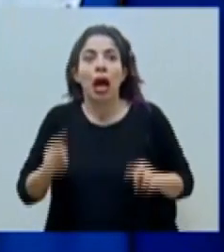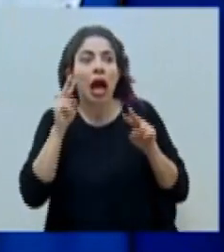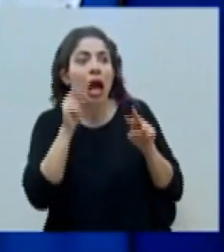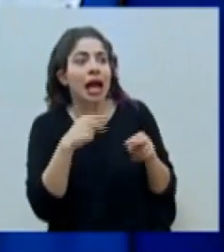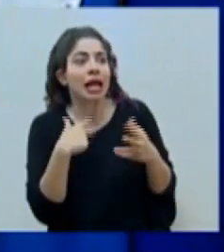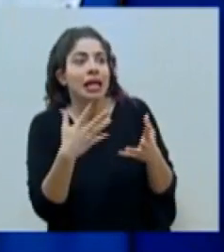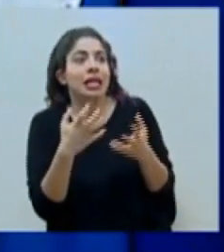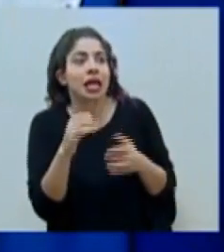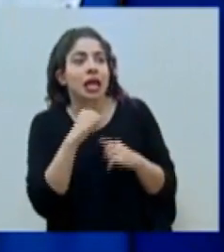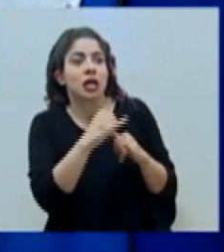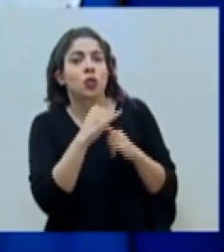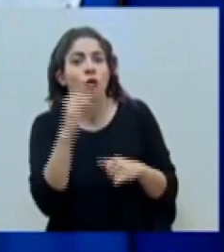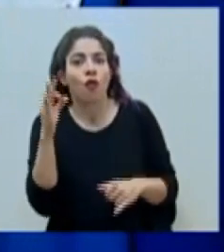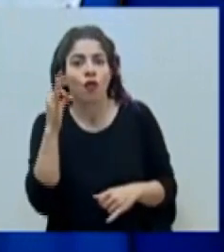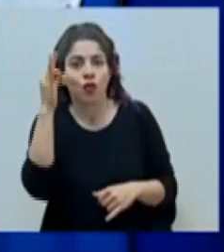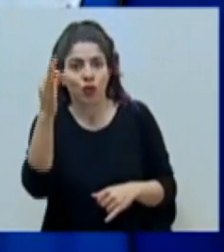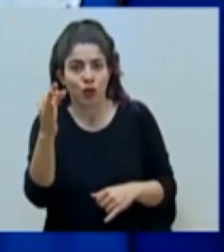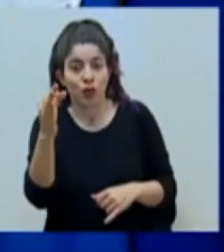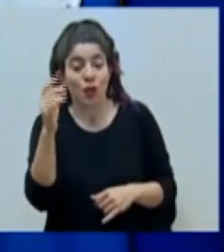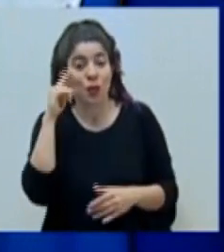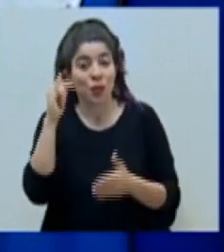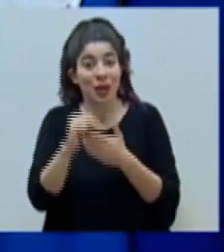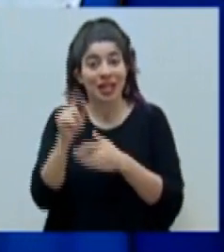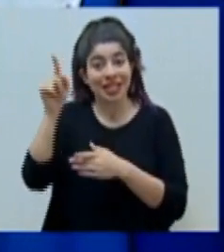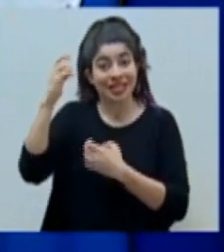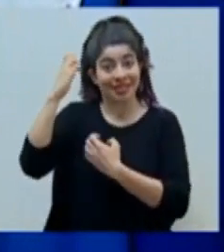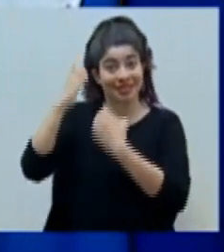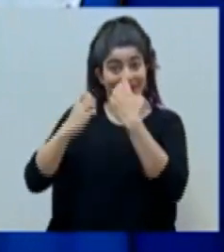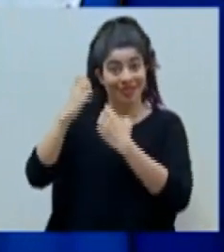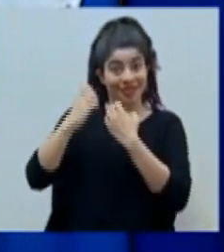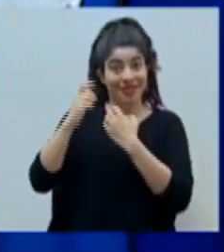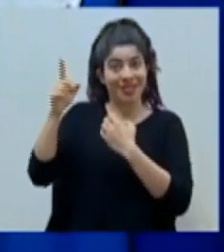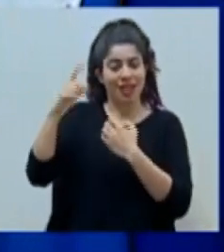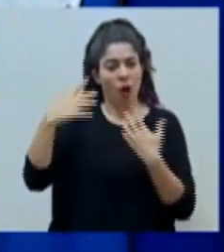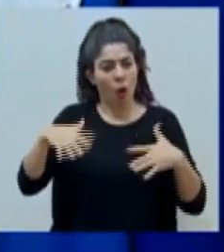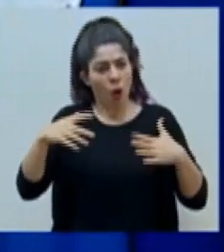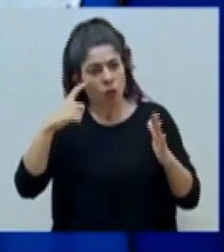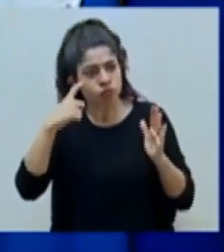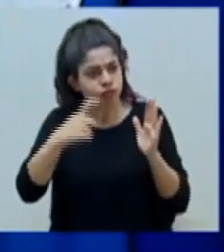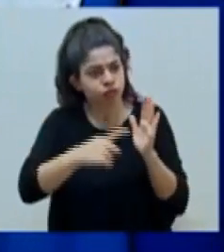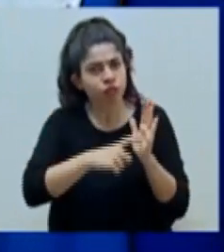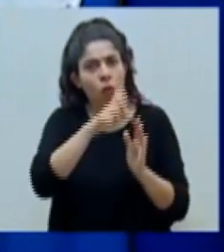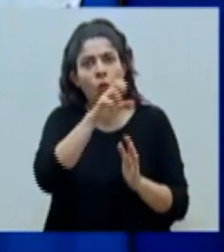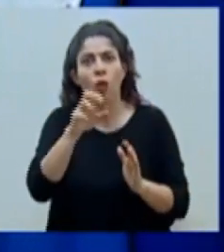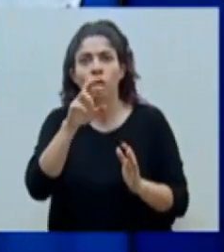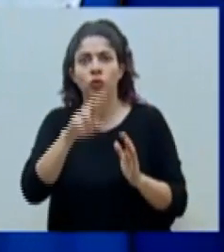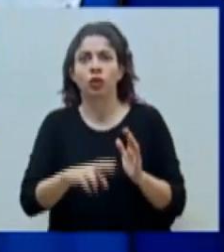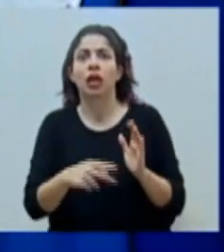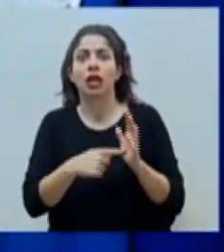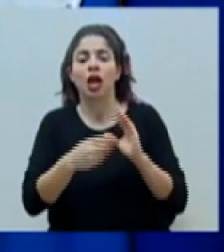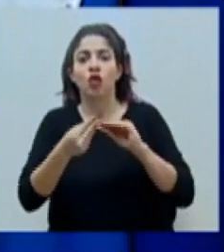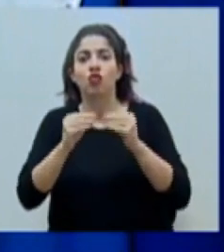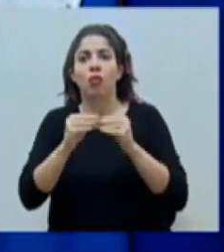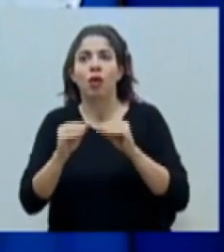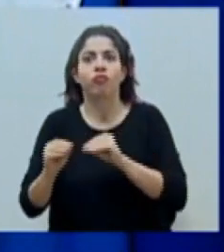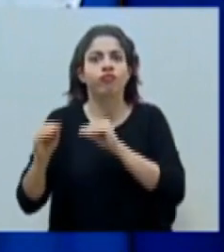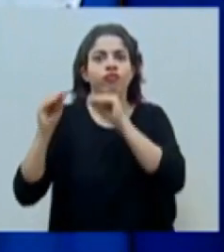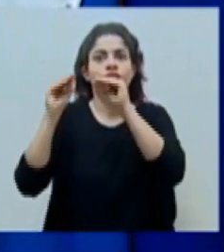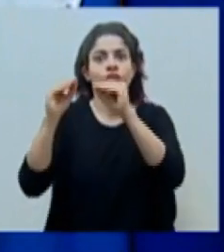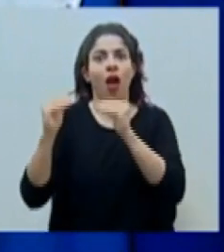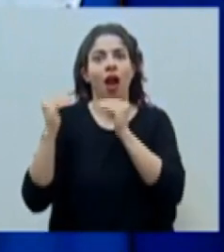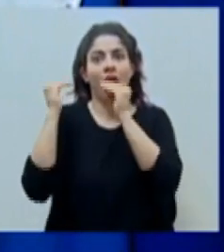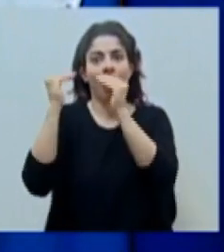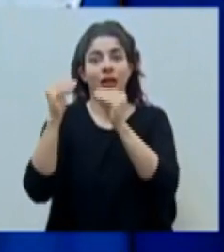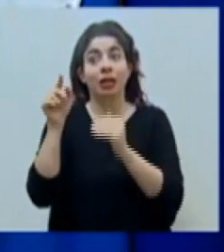está siendo reconocido por este índice que pone a Costa Rica en lo alto de sus indicadores y que es